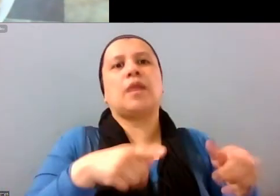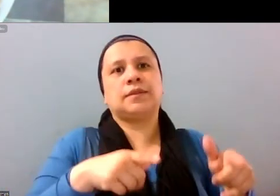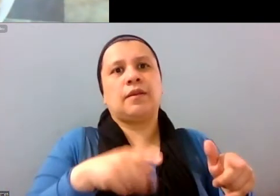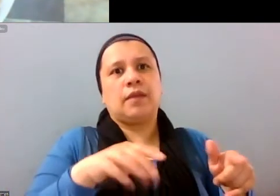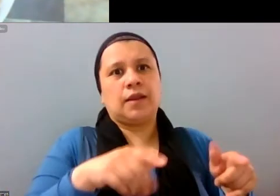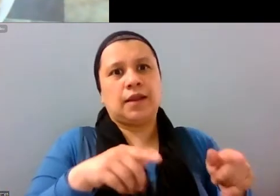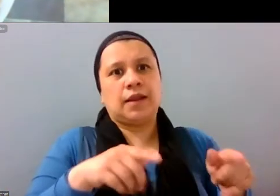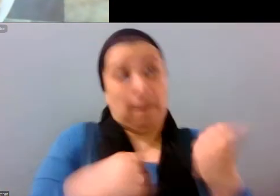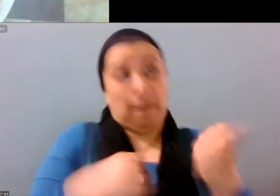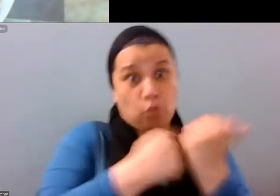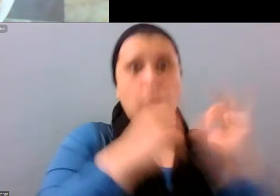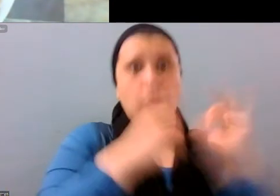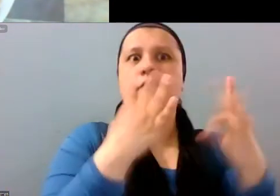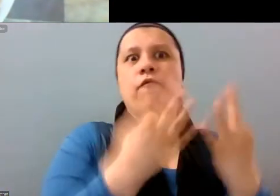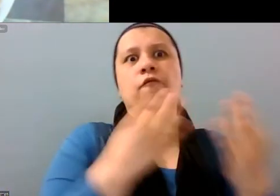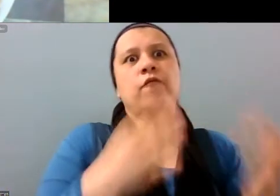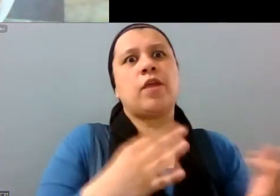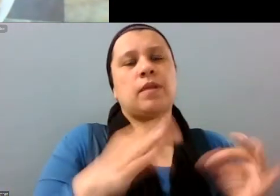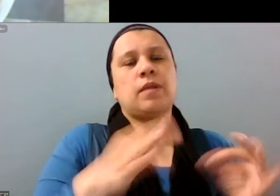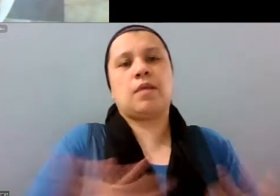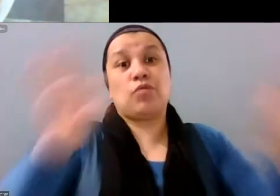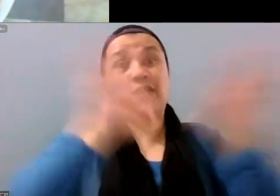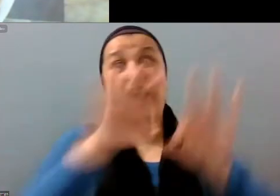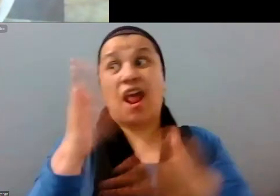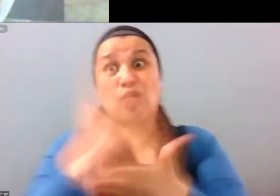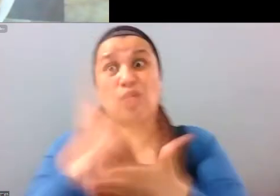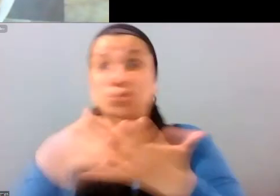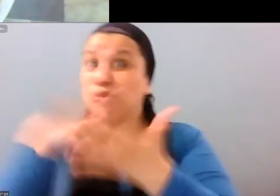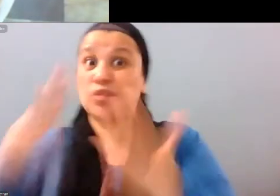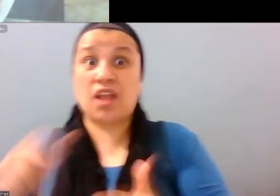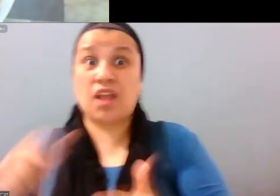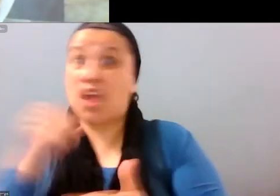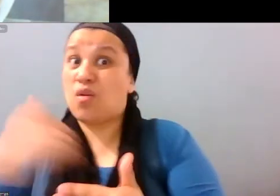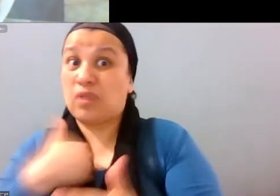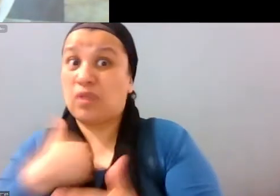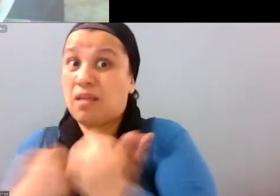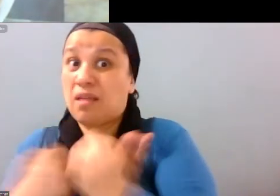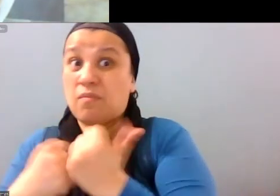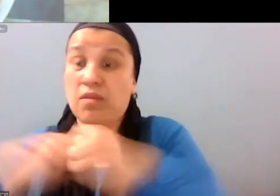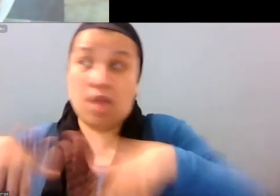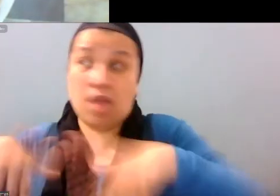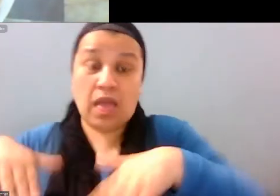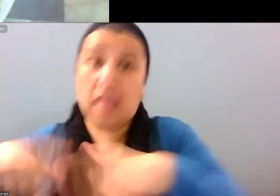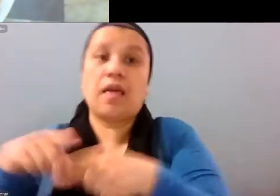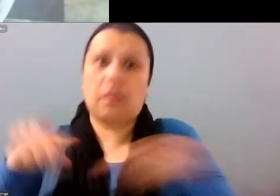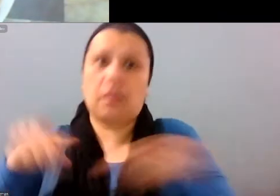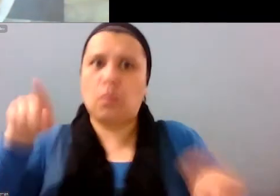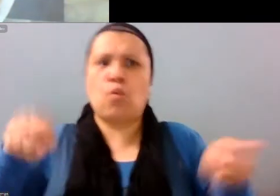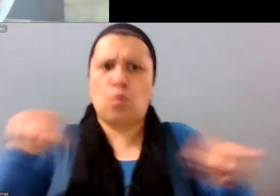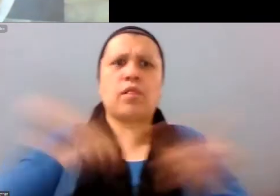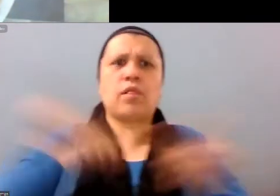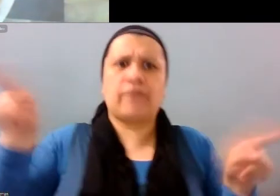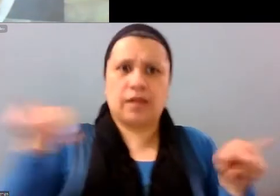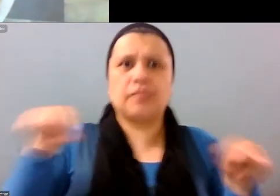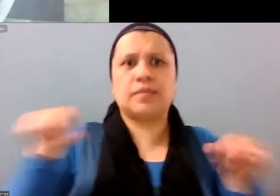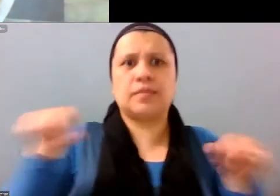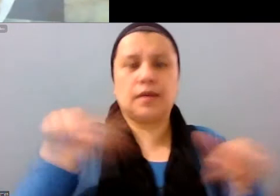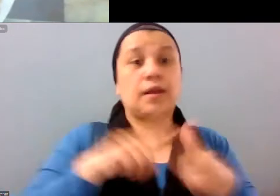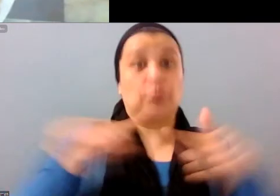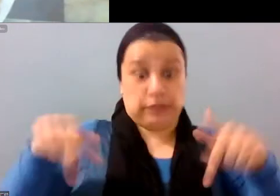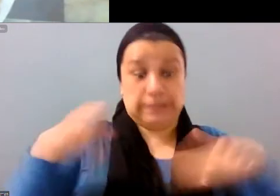frente a estudiantes que no lo han tenido ni lo tienen tradicionalmente definitivamente este año 2020